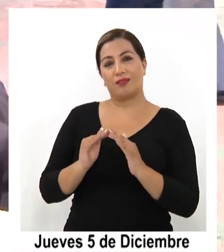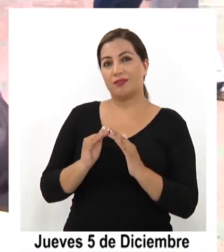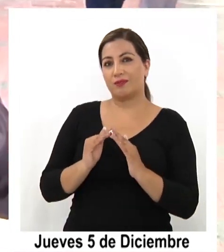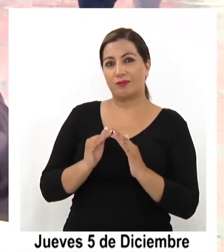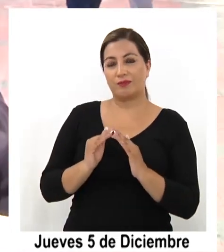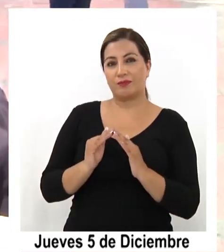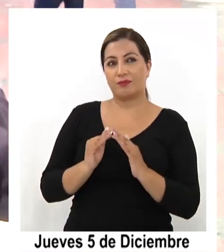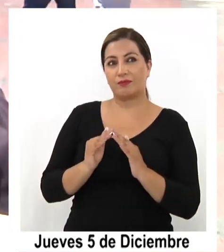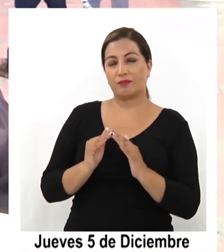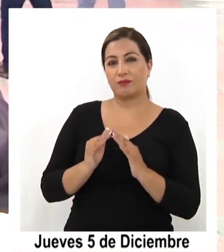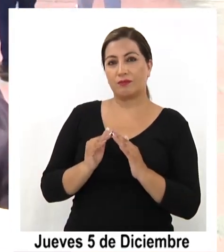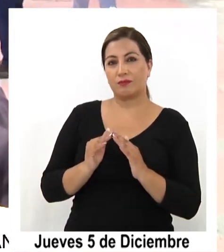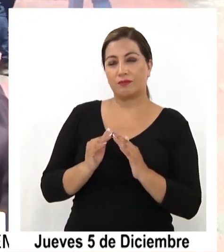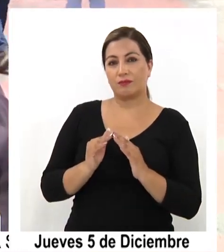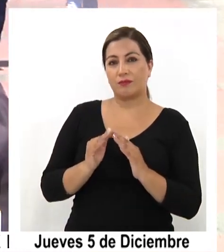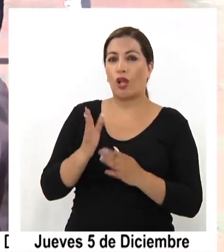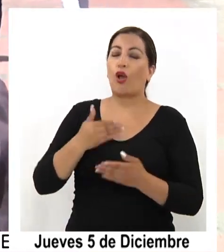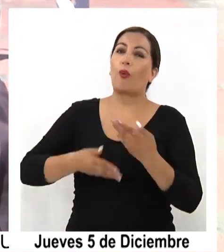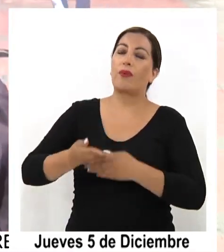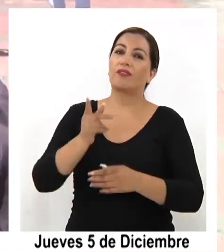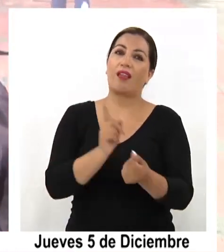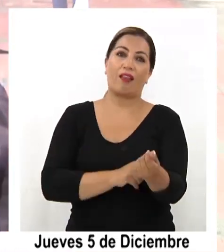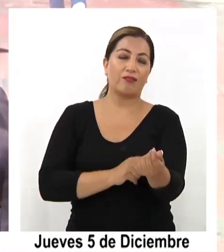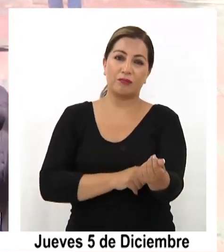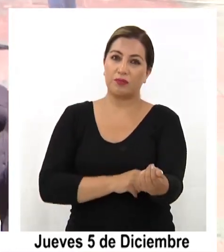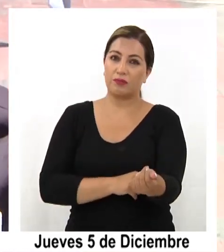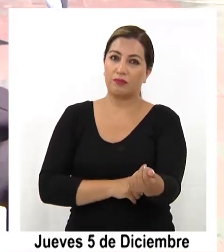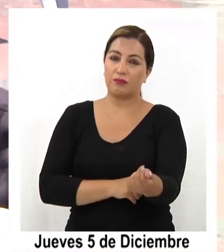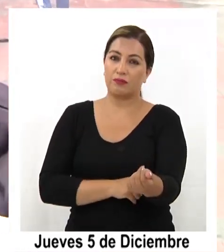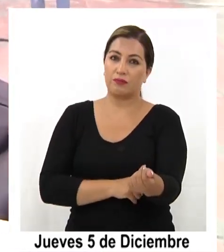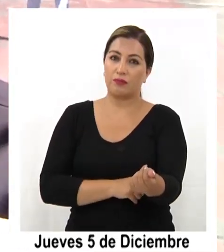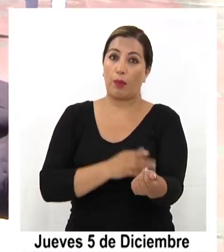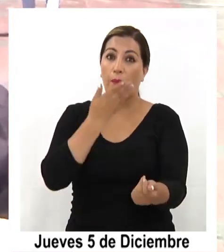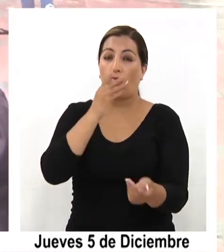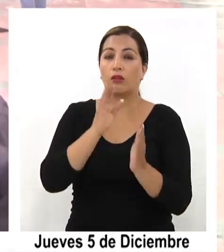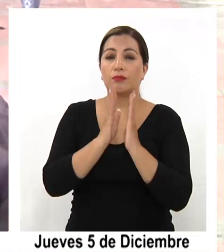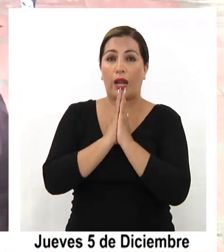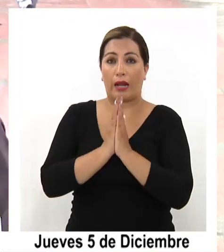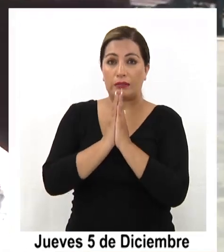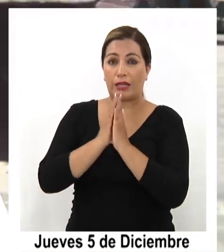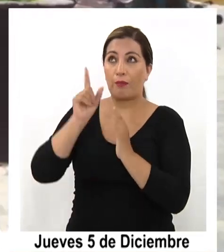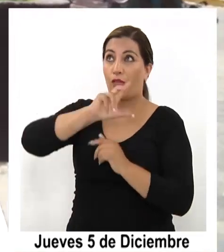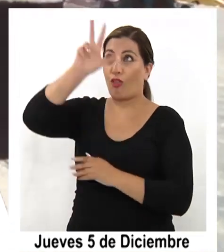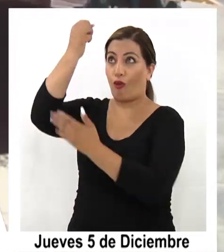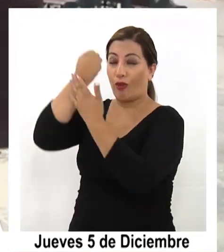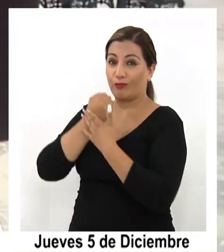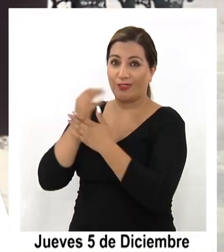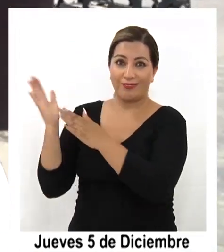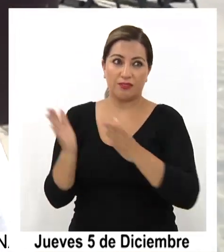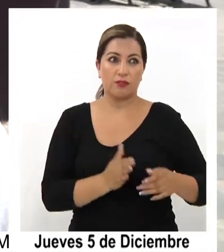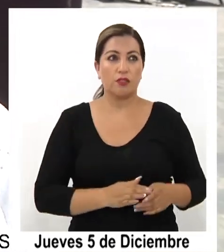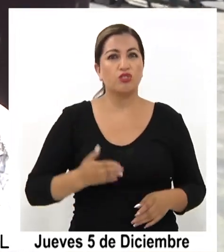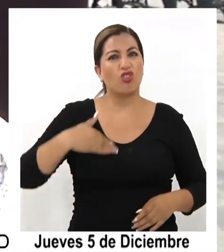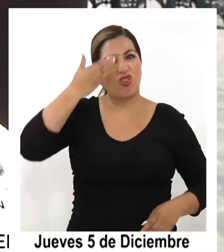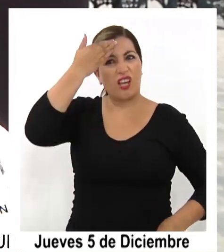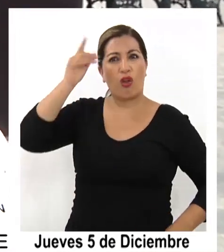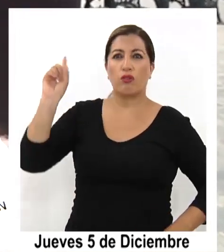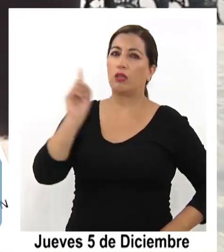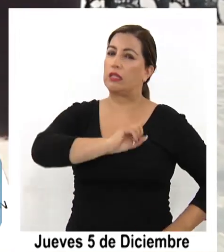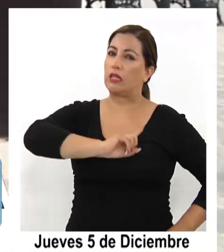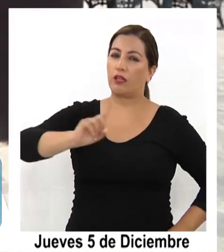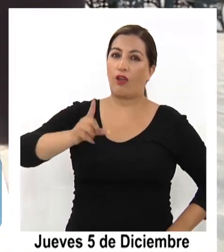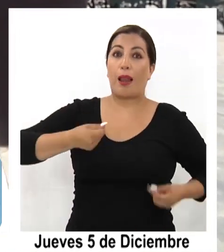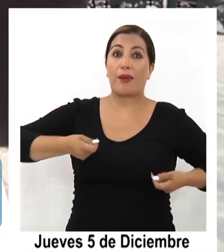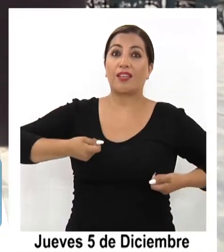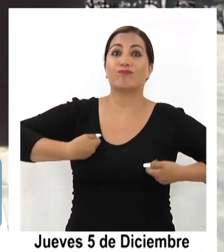y, oye, compartir con la familia y rezar, pues, para que nos ayuden. Yo creo que no, que gaste